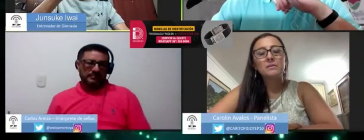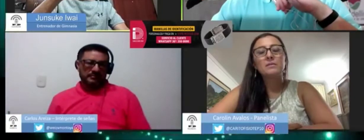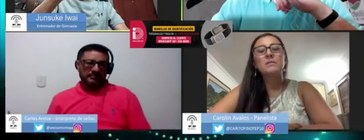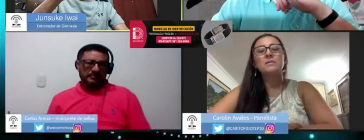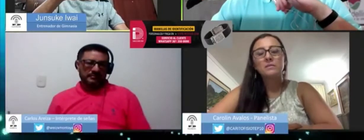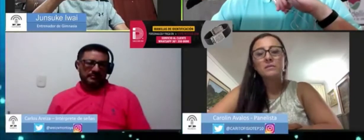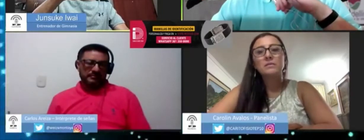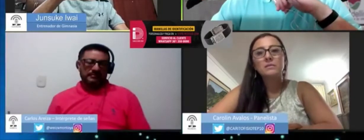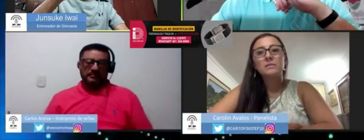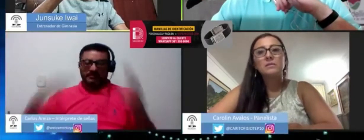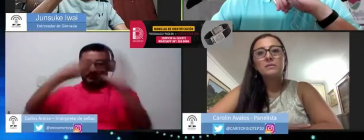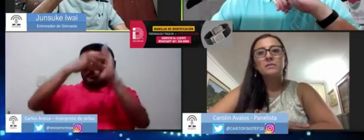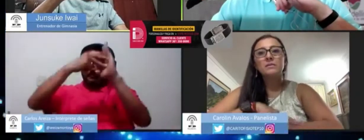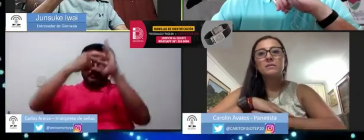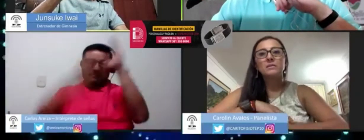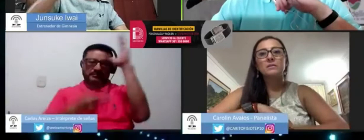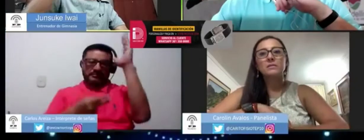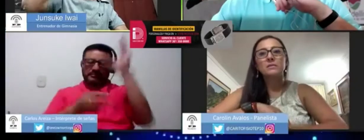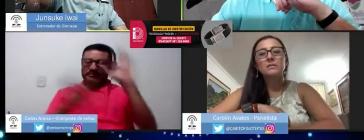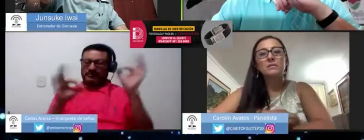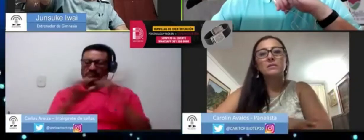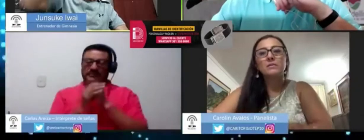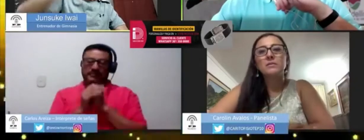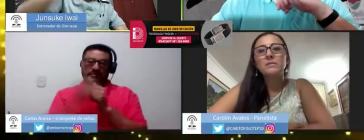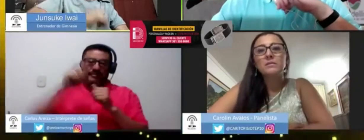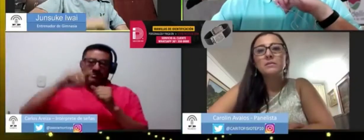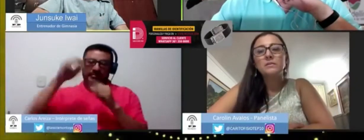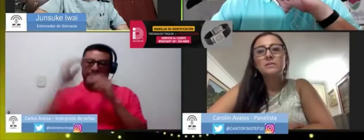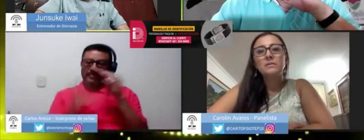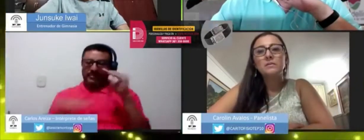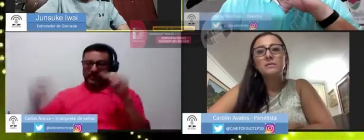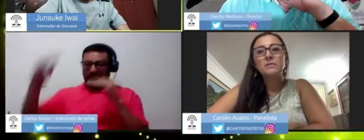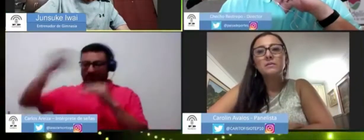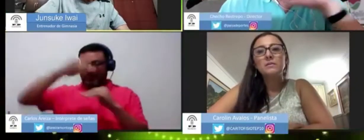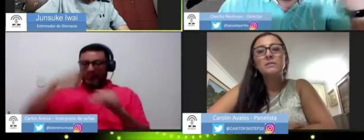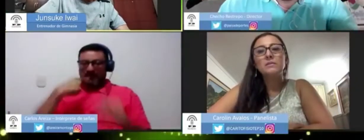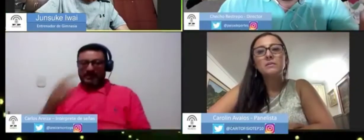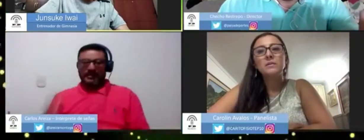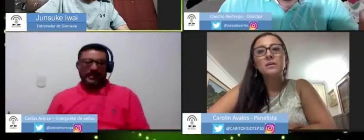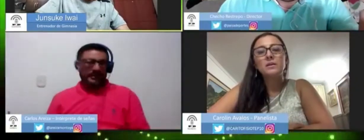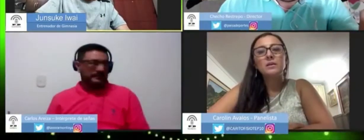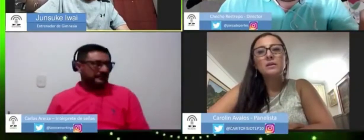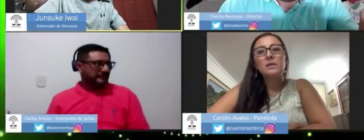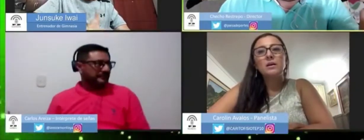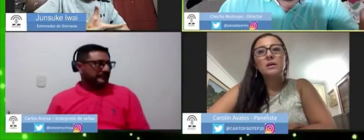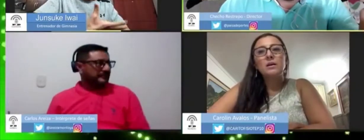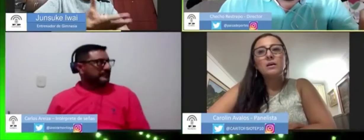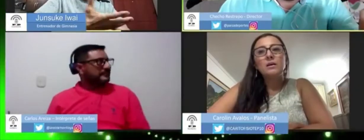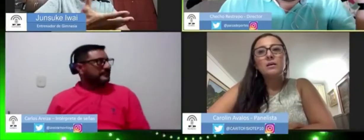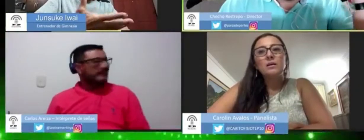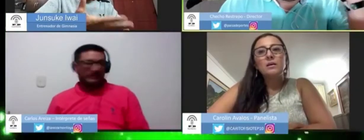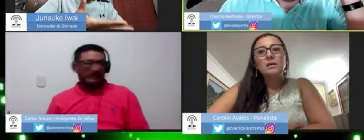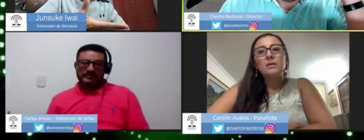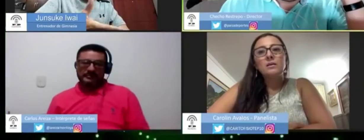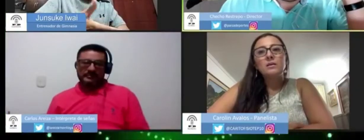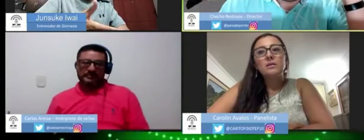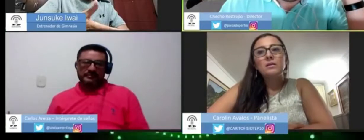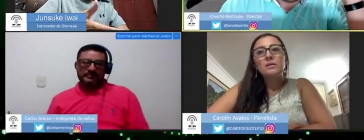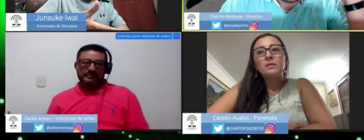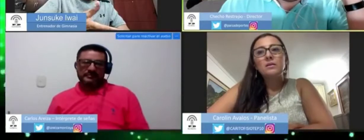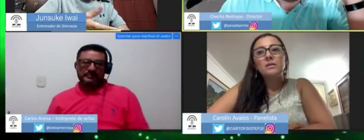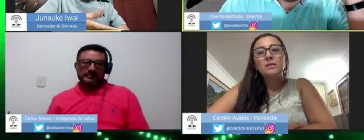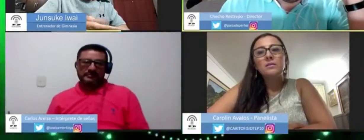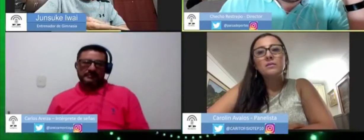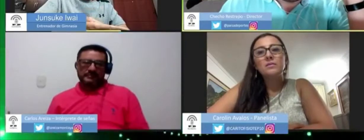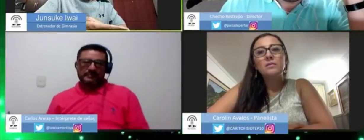Entonces, de ahí, para subirlo allá, bastante difícil. Hablábamos. Por decir.